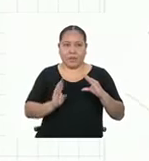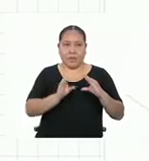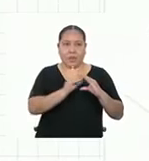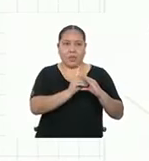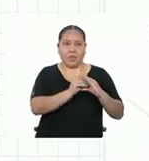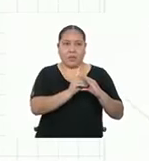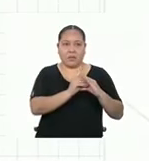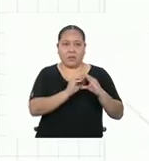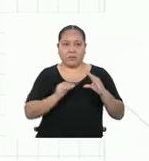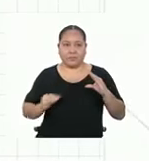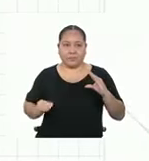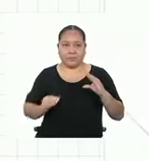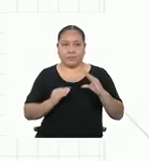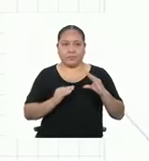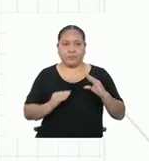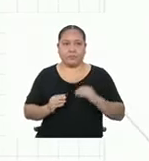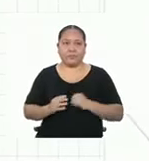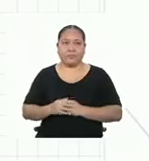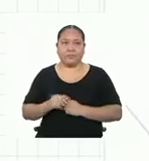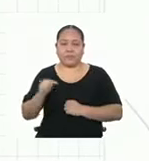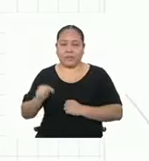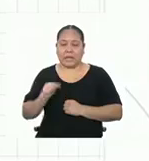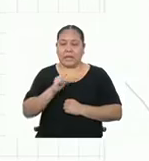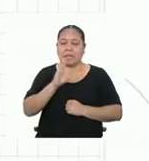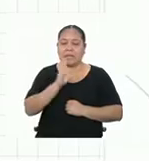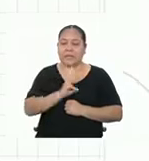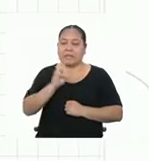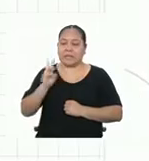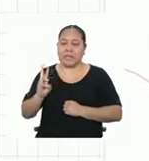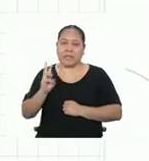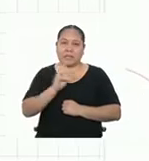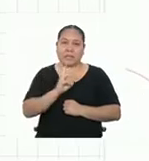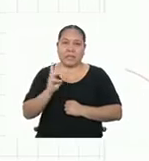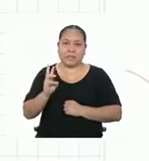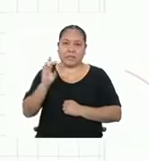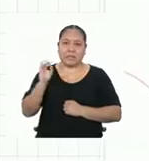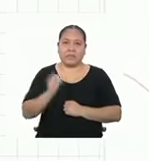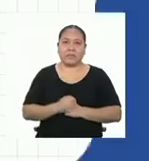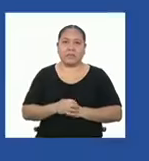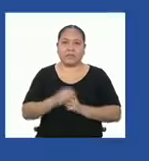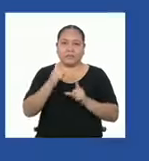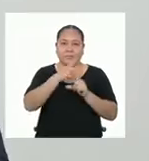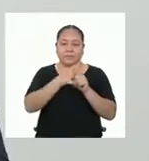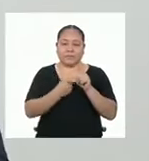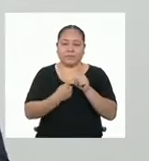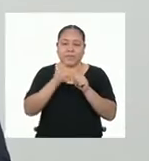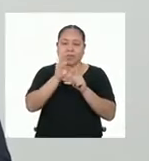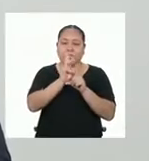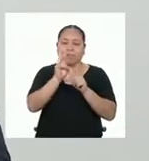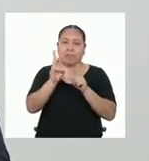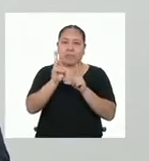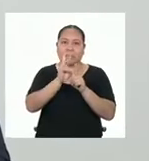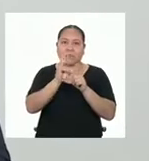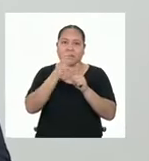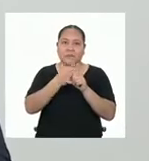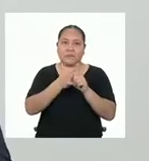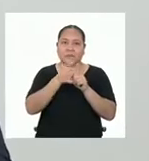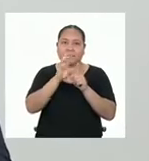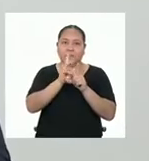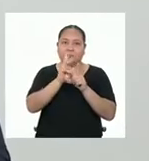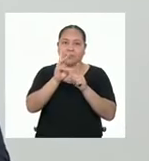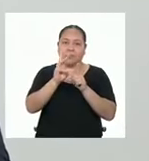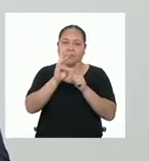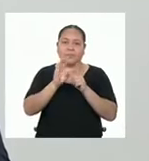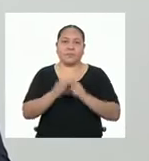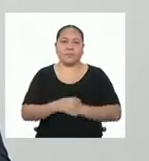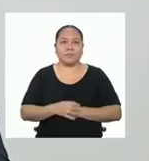delta respectivamente ¡Ah! Y tienen la misma medida, 66 grados ¡Ahora sí! Ya tenemos